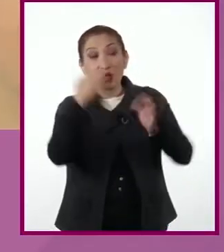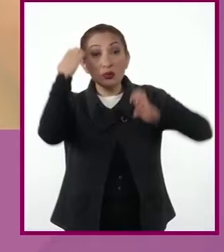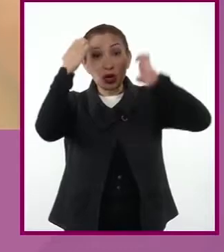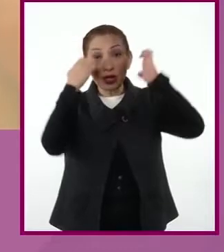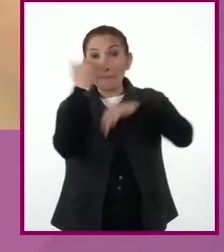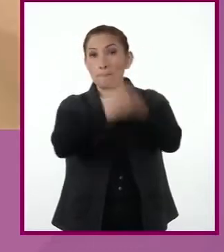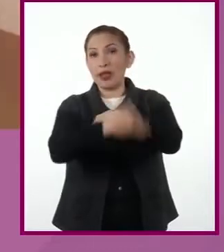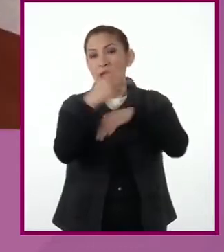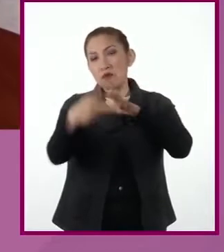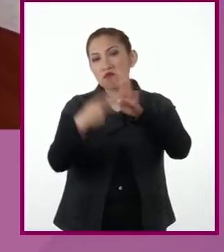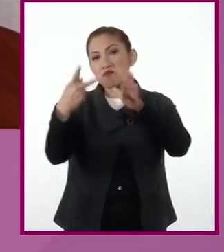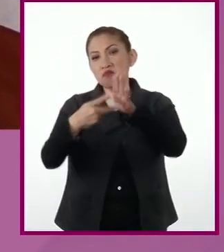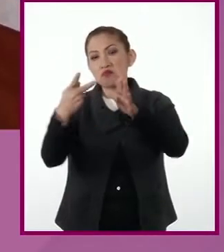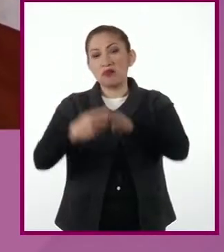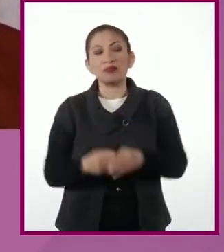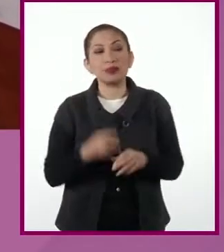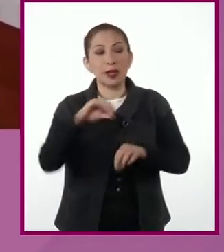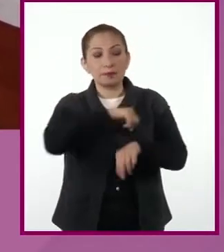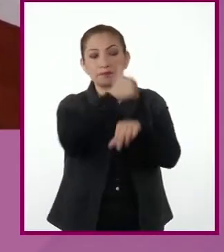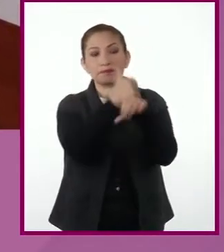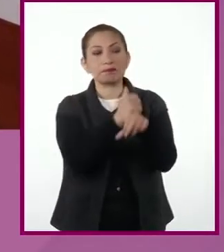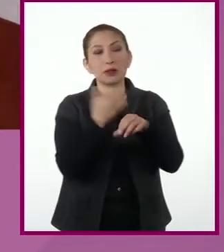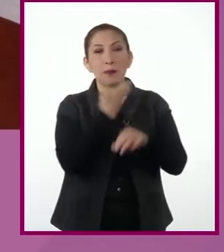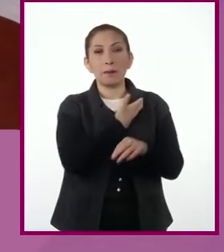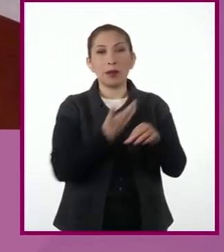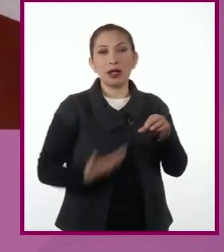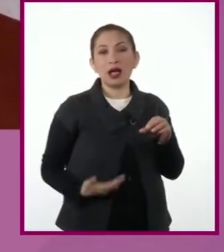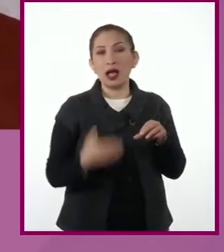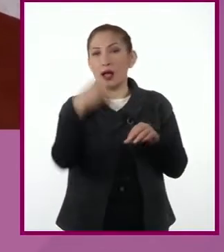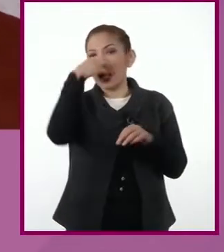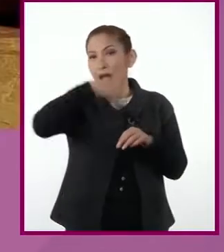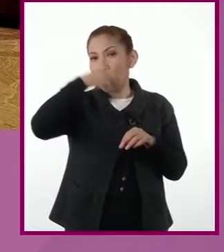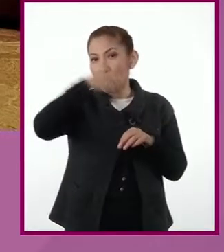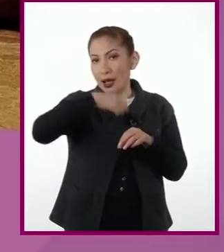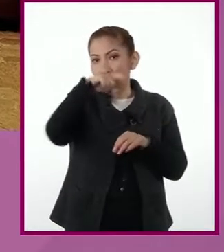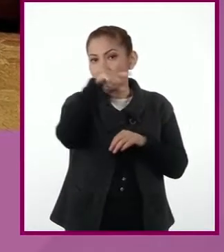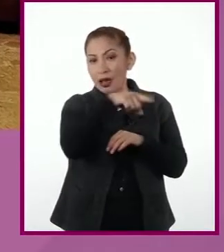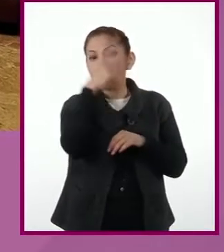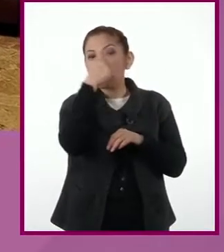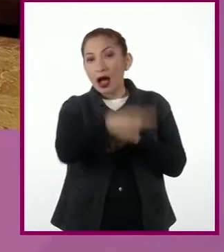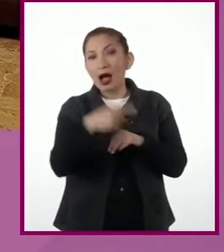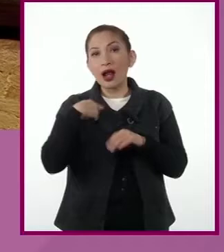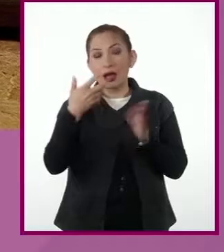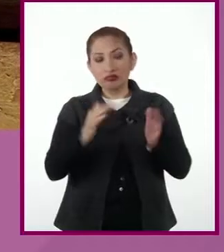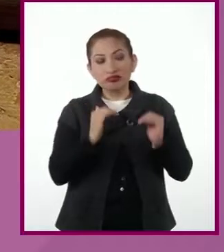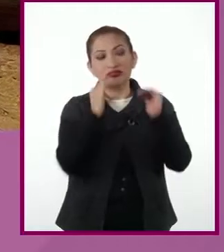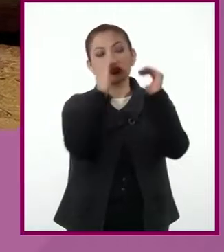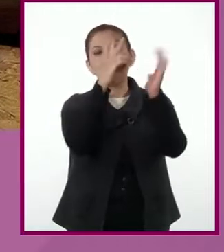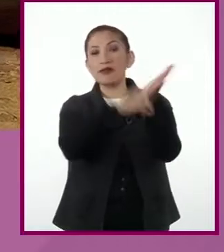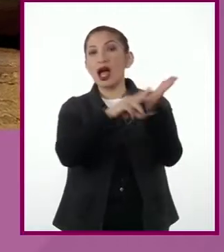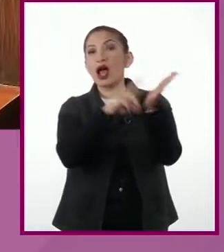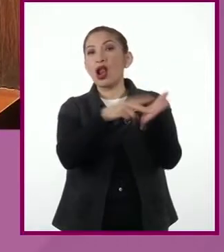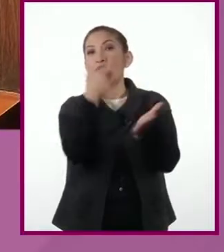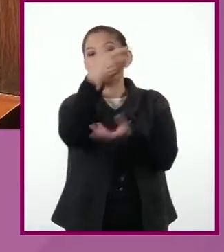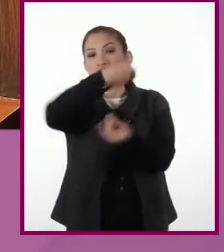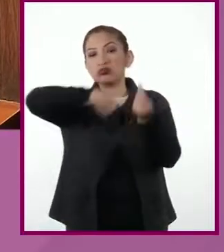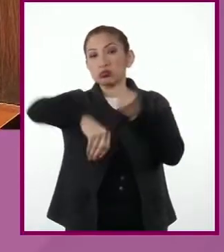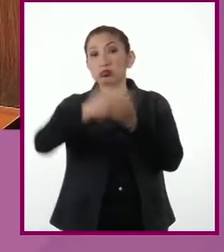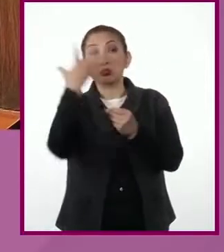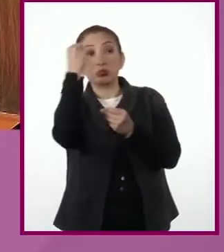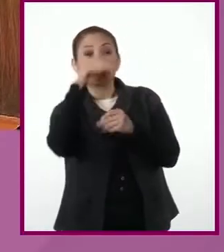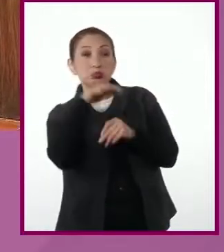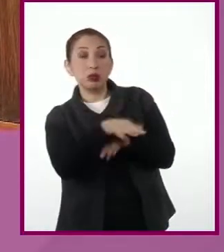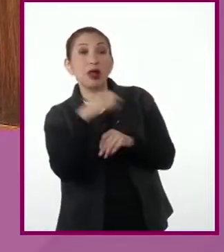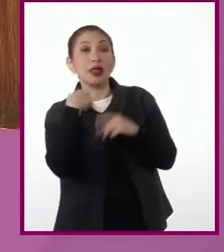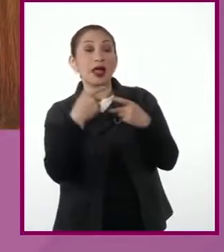exposiciones temporales. Fue creado por el presidente Lázaro Cárdenas para reivindicar el valor económico y estético